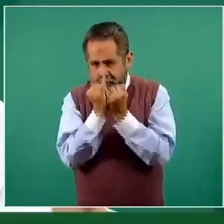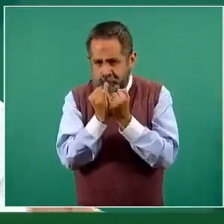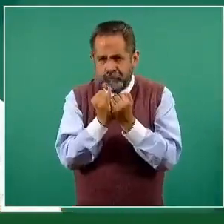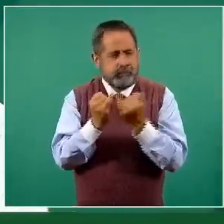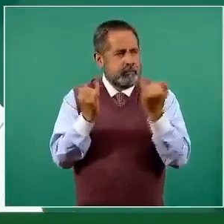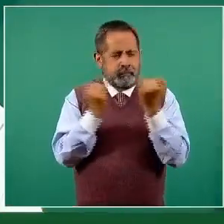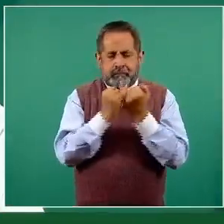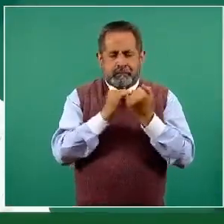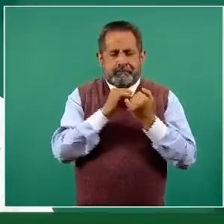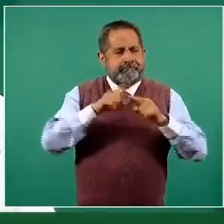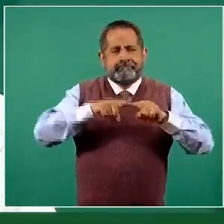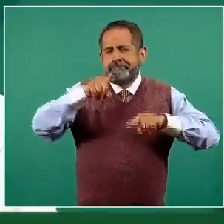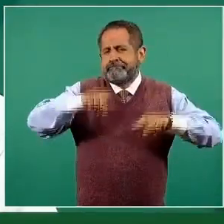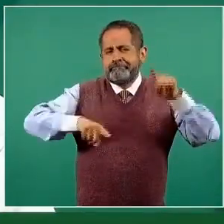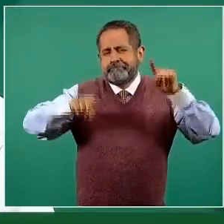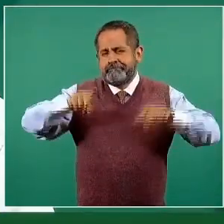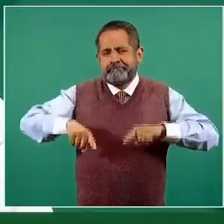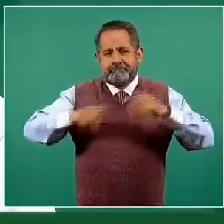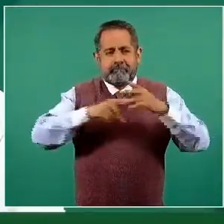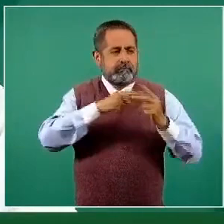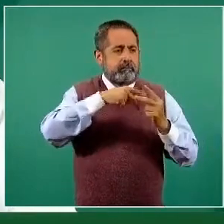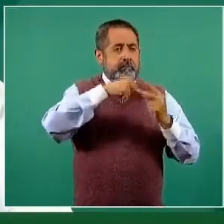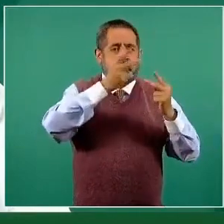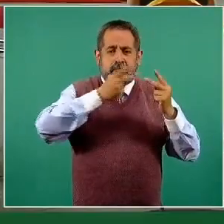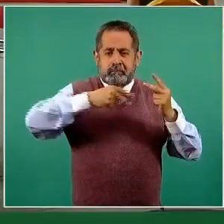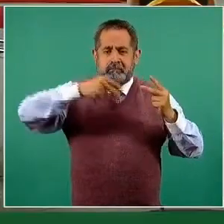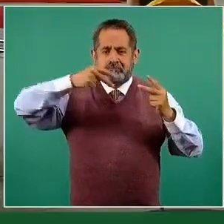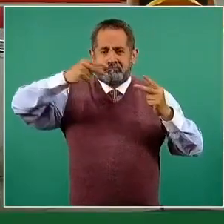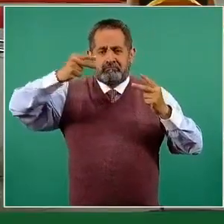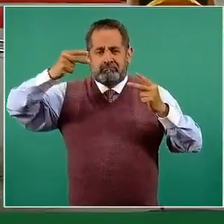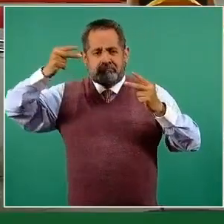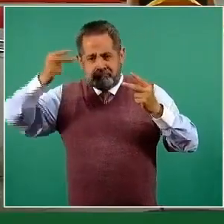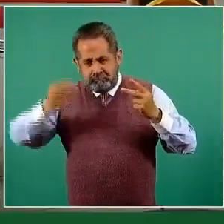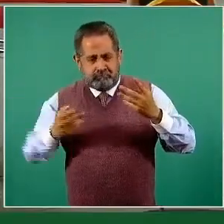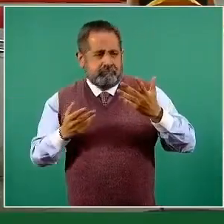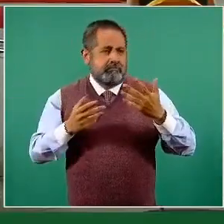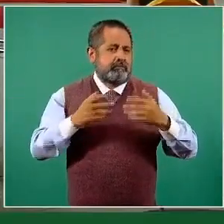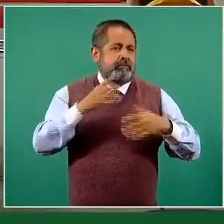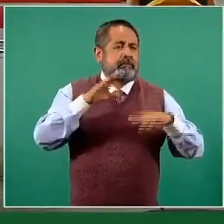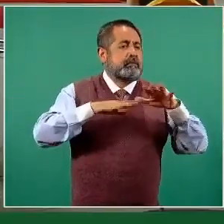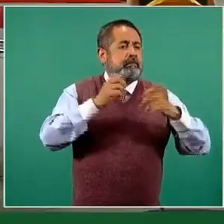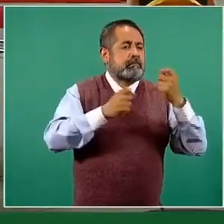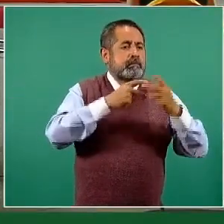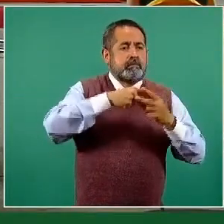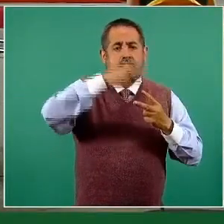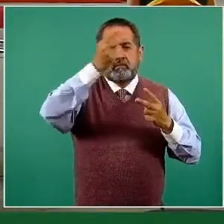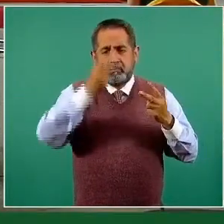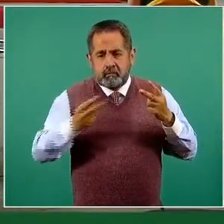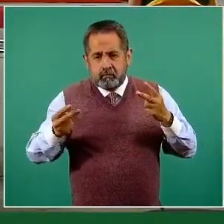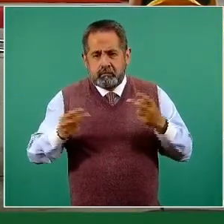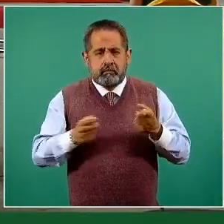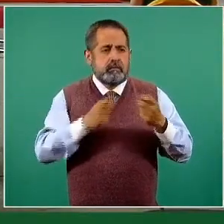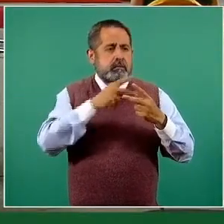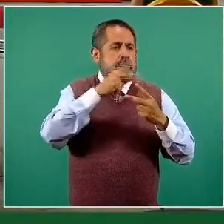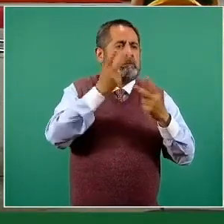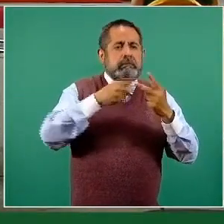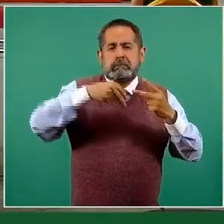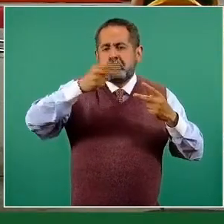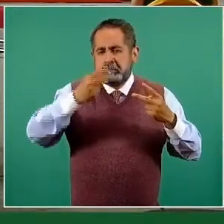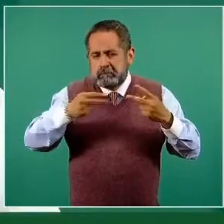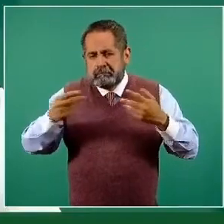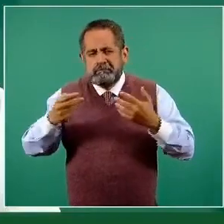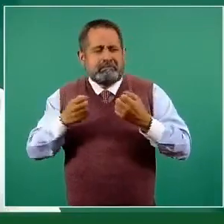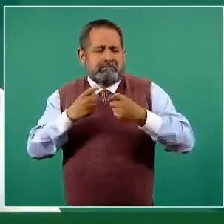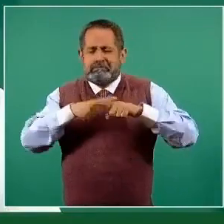en longitud, el número de oleadas que tiene. Algunas tienen 2 jorobas, algunas 1, otras 3, otras